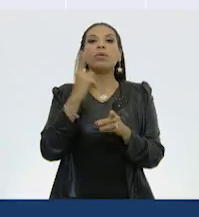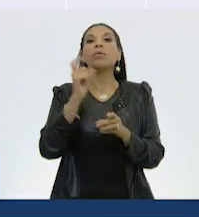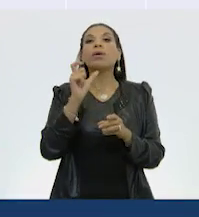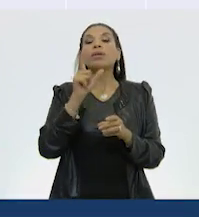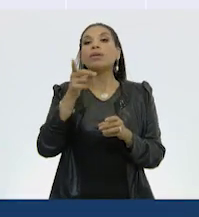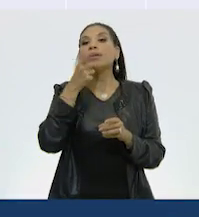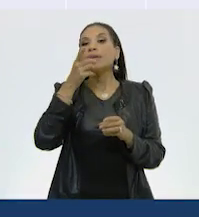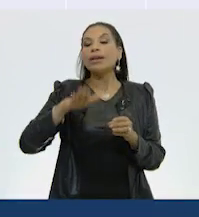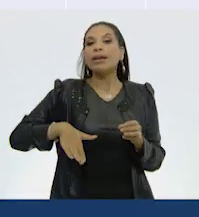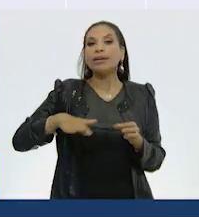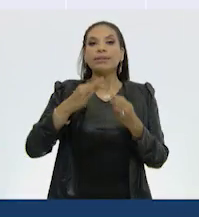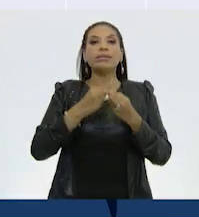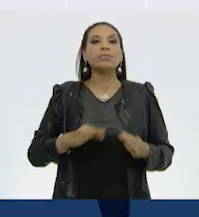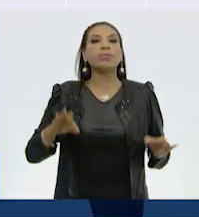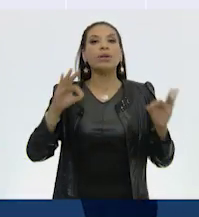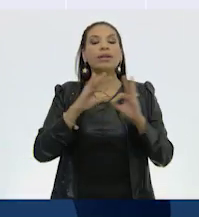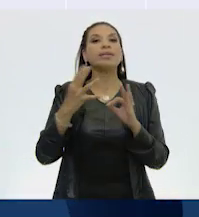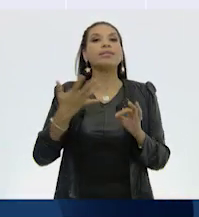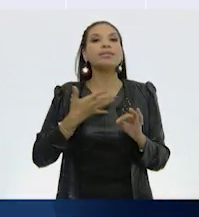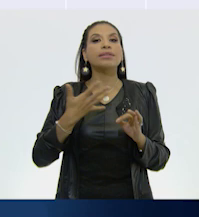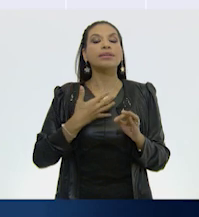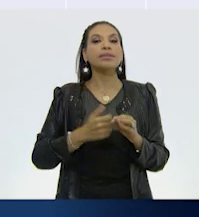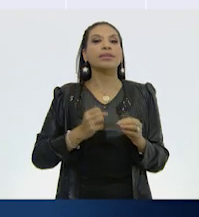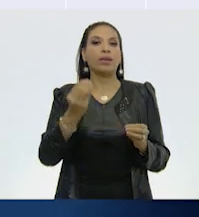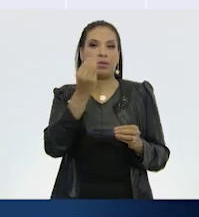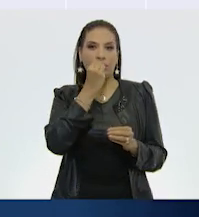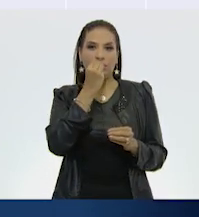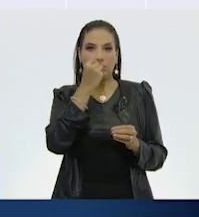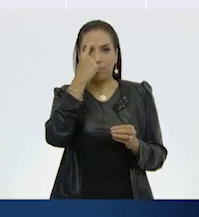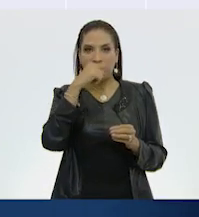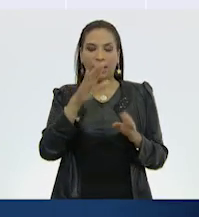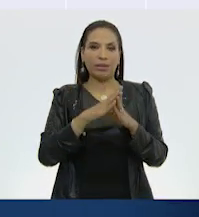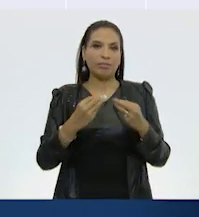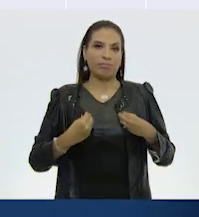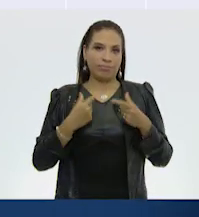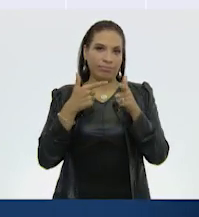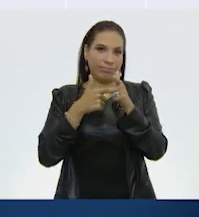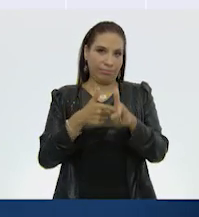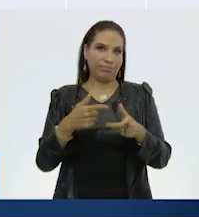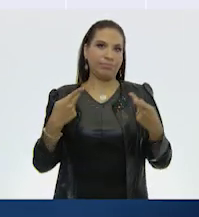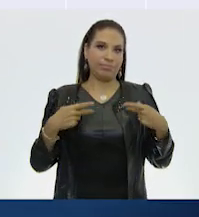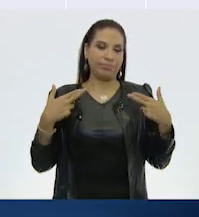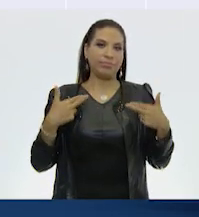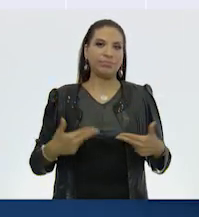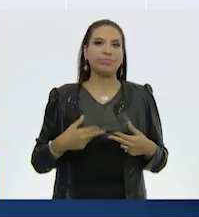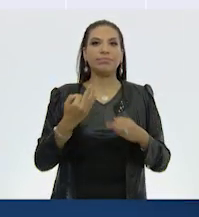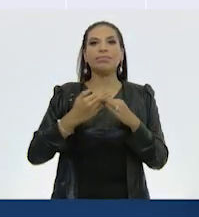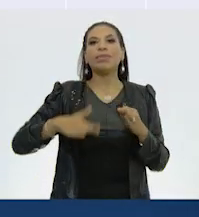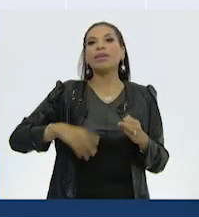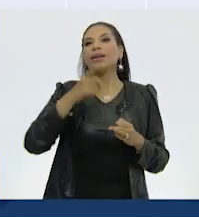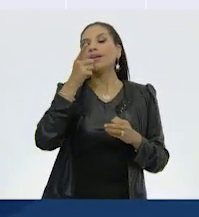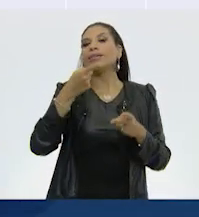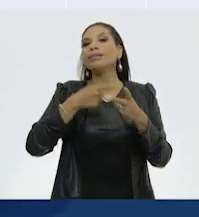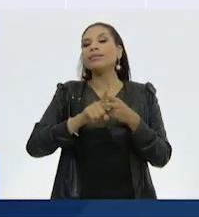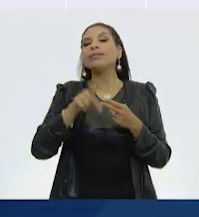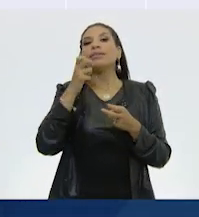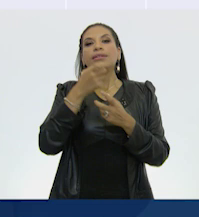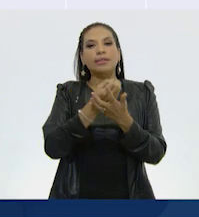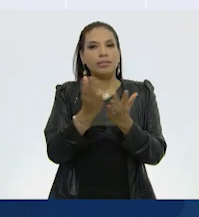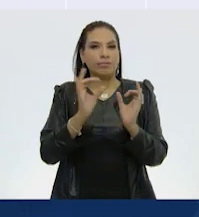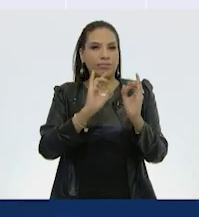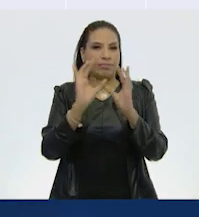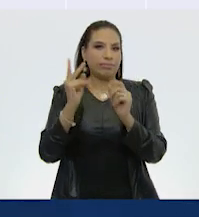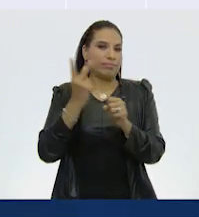cuando mencionas la importancia que tiene el alimento para la supervivencia del ser humano. Como mencionamos al inicio, estos hechos